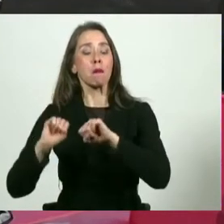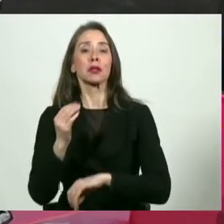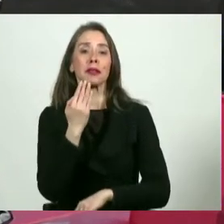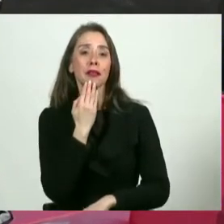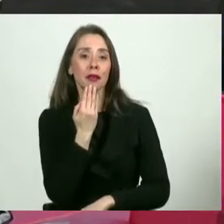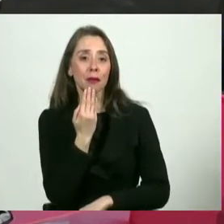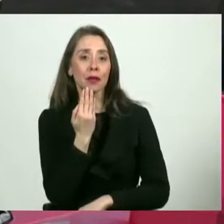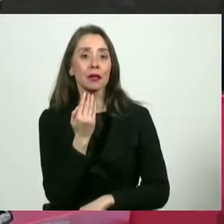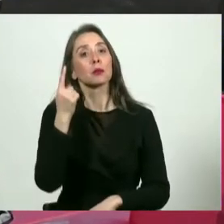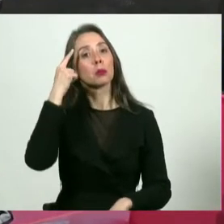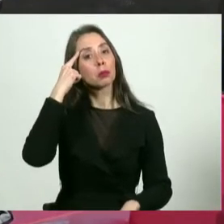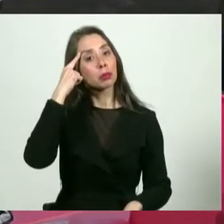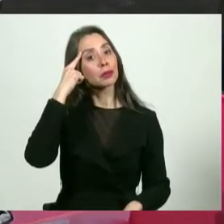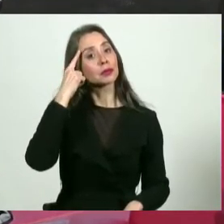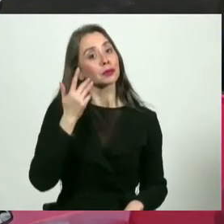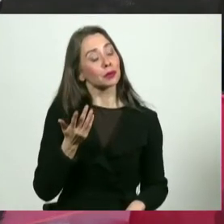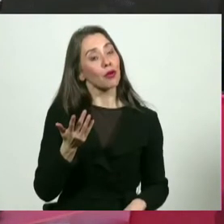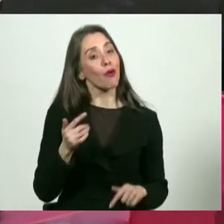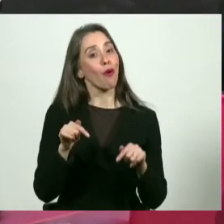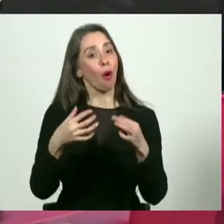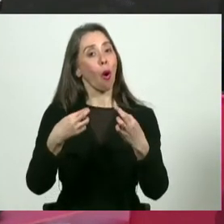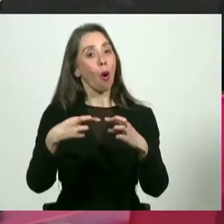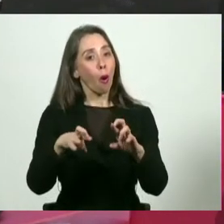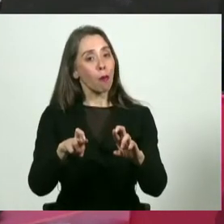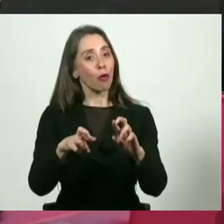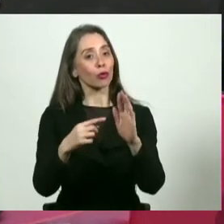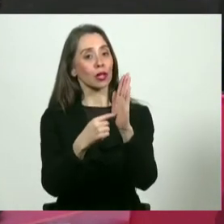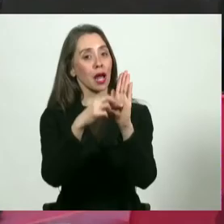de un acompañamiento, un estímulo, probablemente